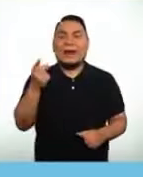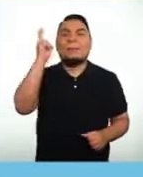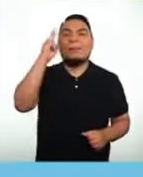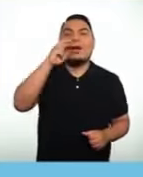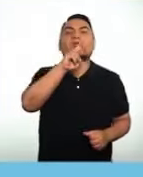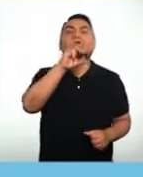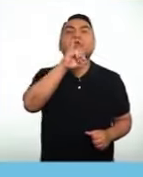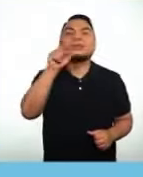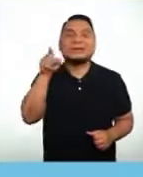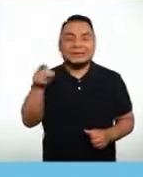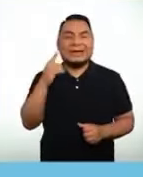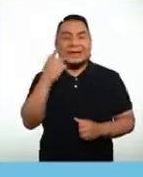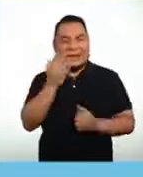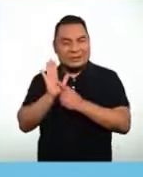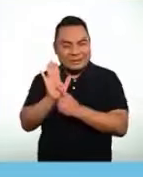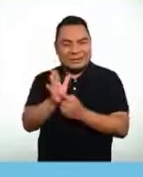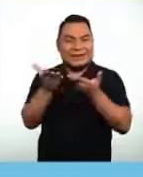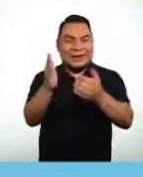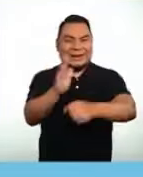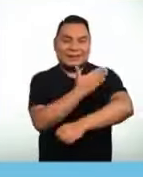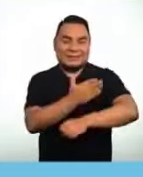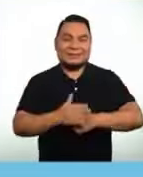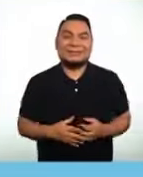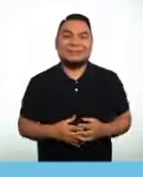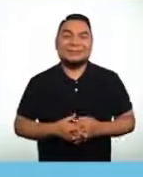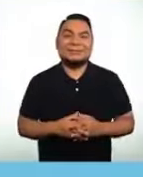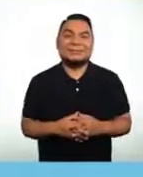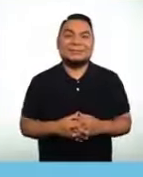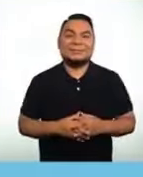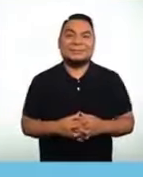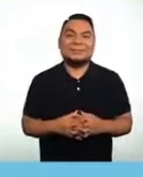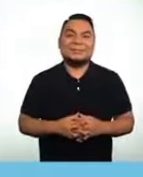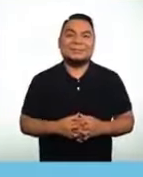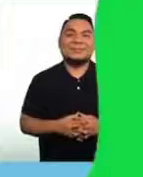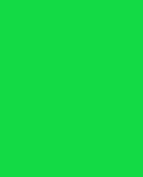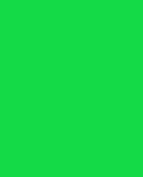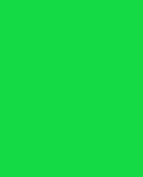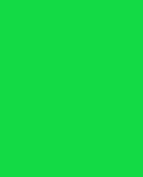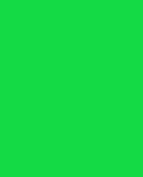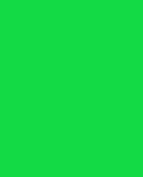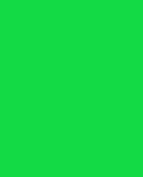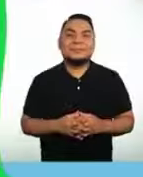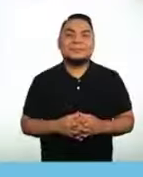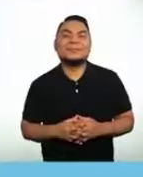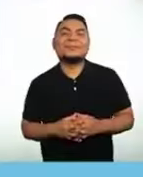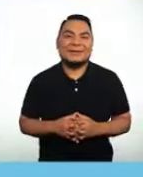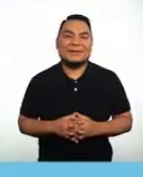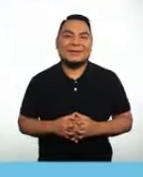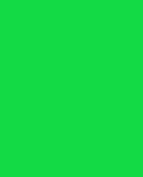de Miss Rosy para ir calentando. ¡Adelante con la canción!